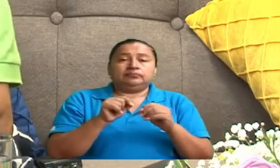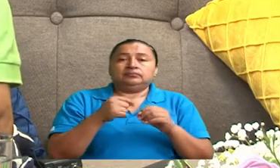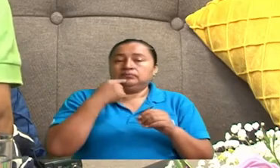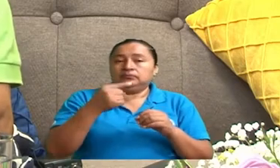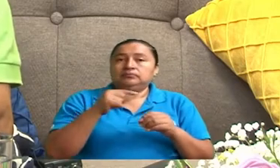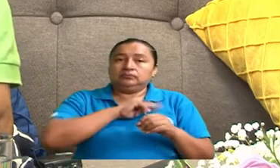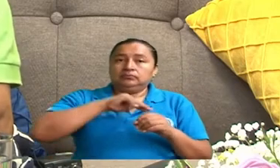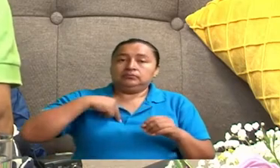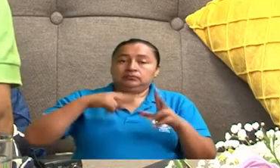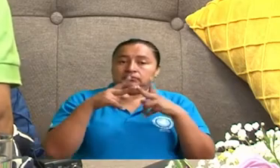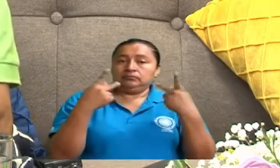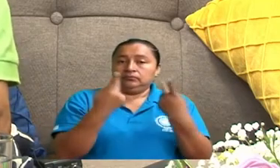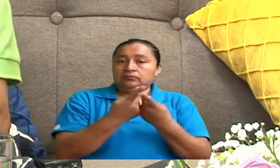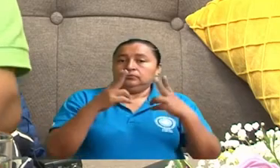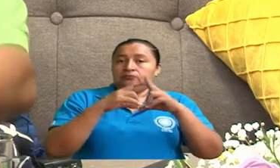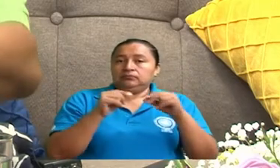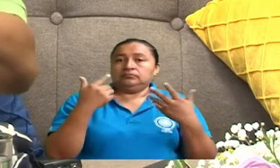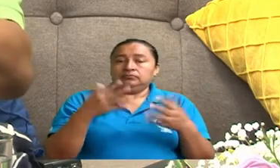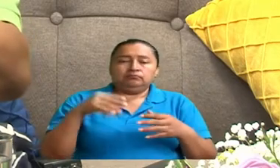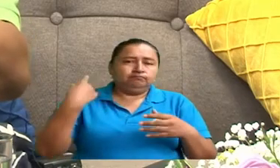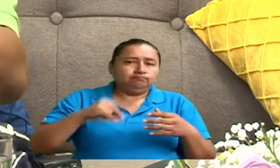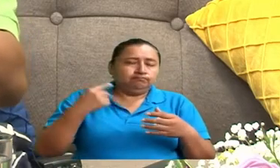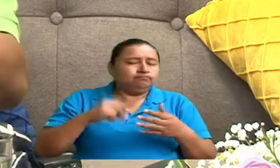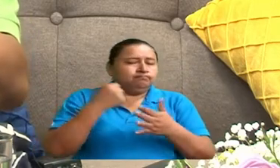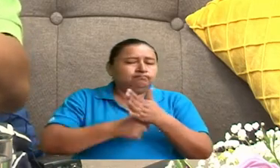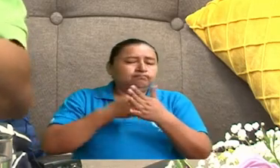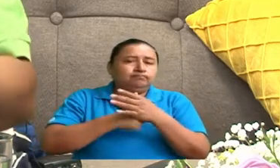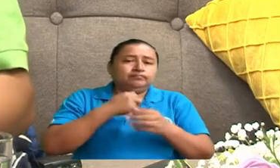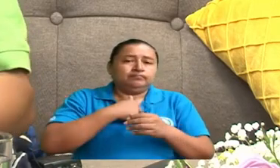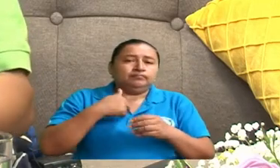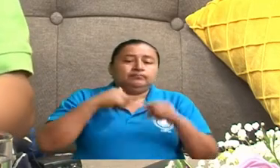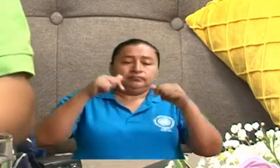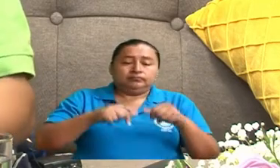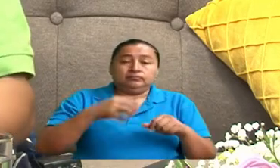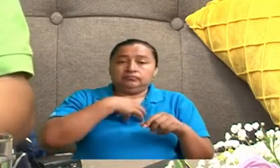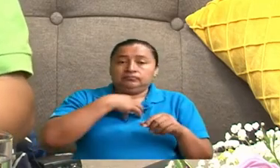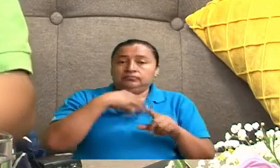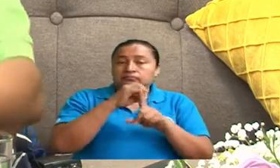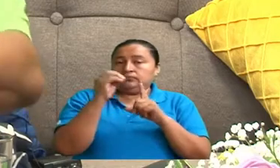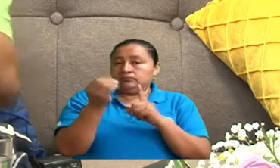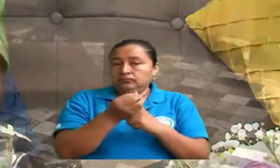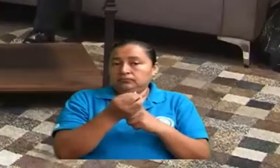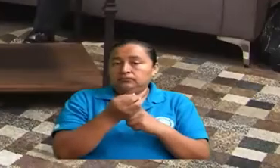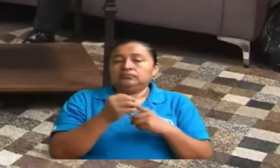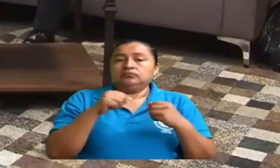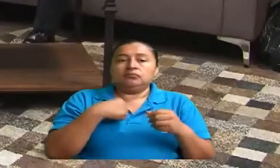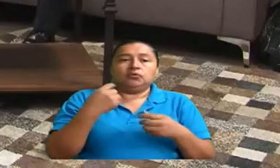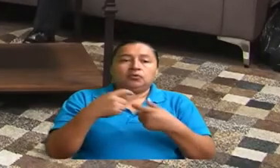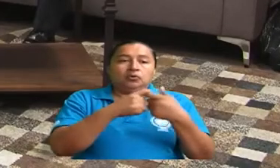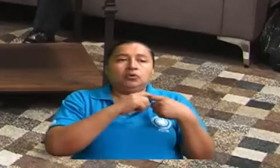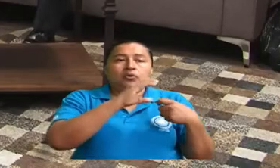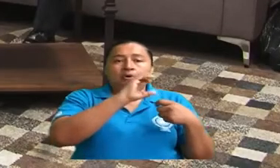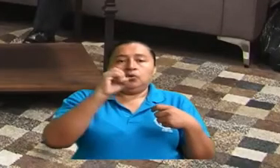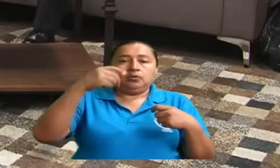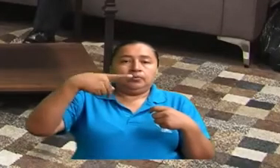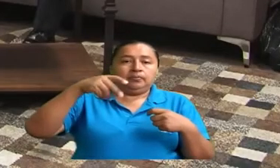a nuestro pueblo nicaragüense, ¿verdad?, los esfuerzos que se están haciendo desde esta organización a través de las cooperativas.